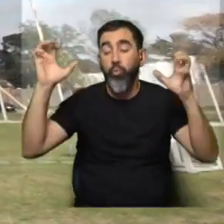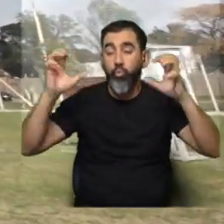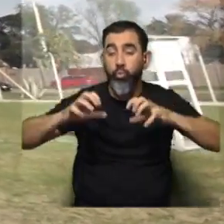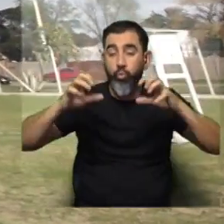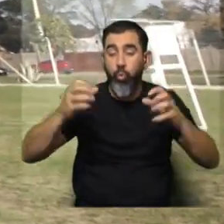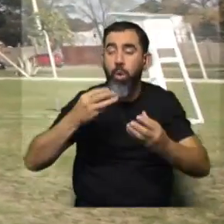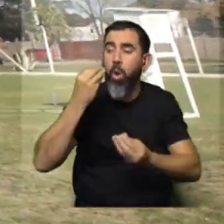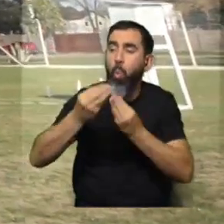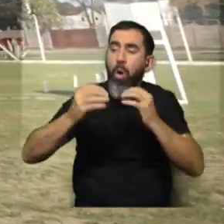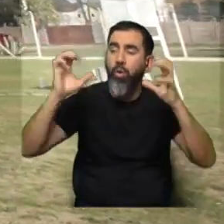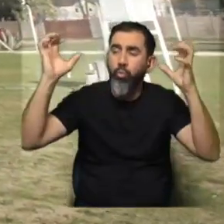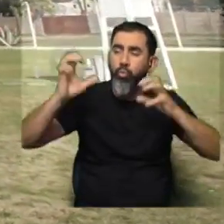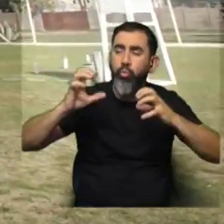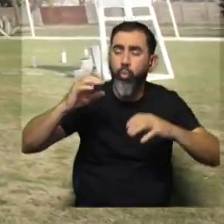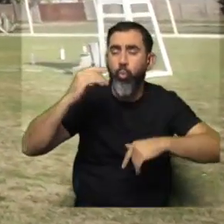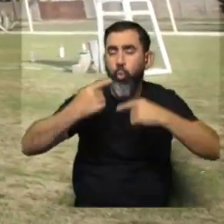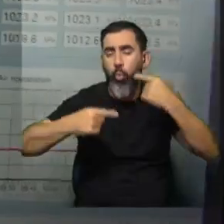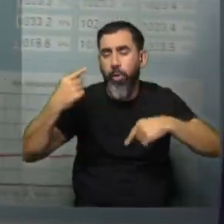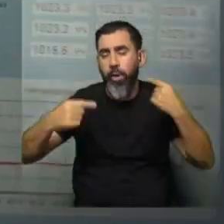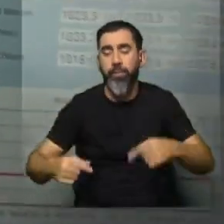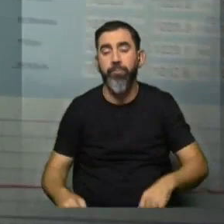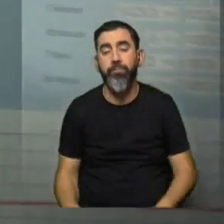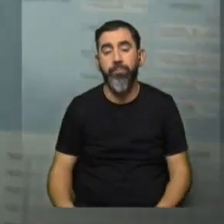qué tipo de precipitación hay.